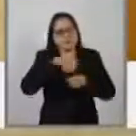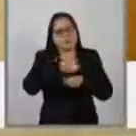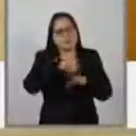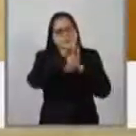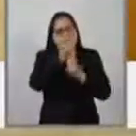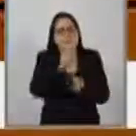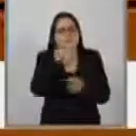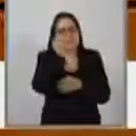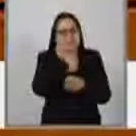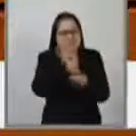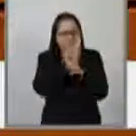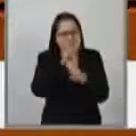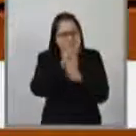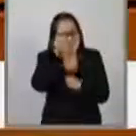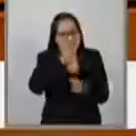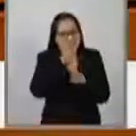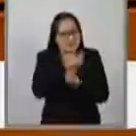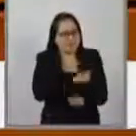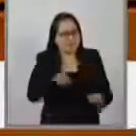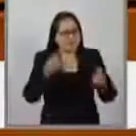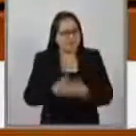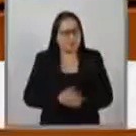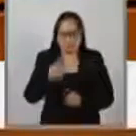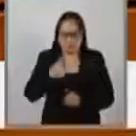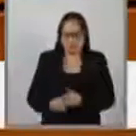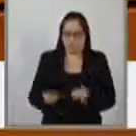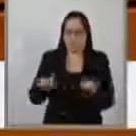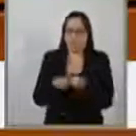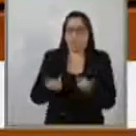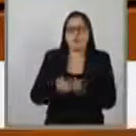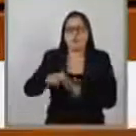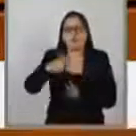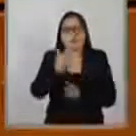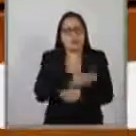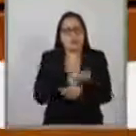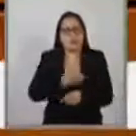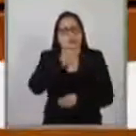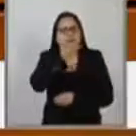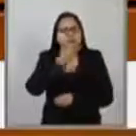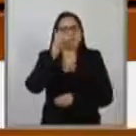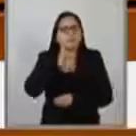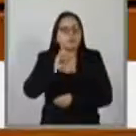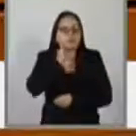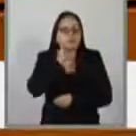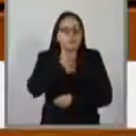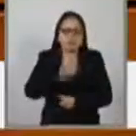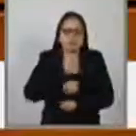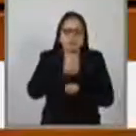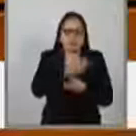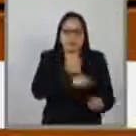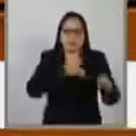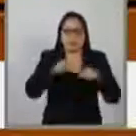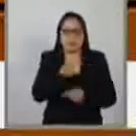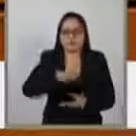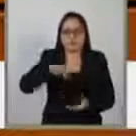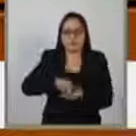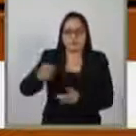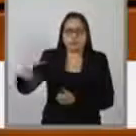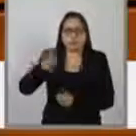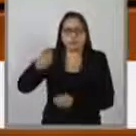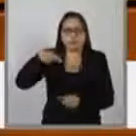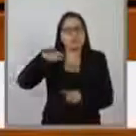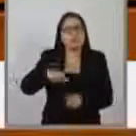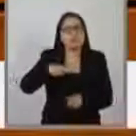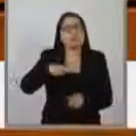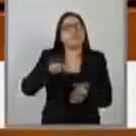estancias infantiles. Su servidora y 13 compañeras y compañeros legisladores manifestamos en esta tribuna nuestra preocupación por